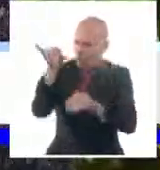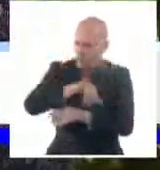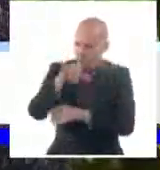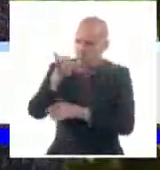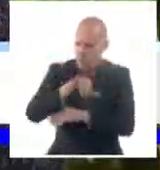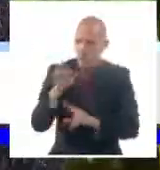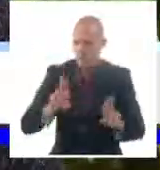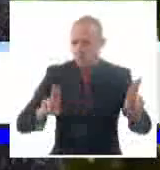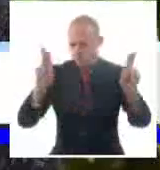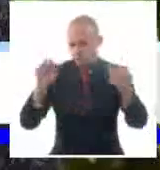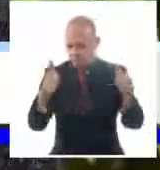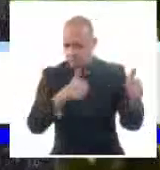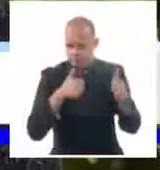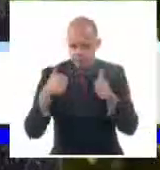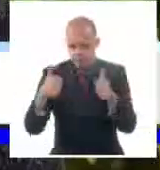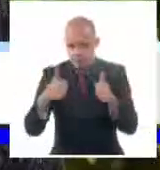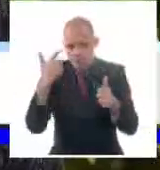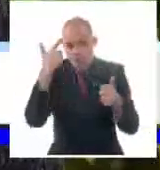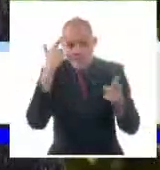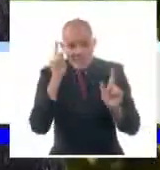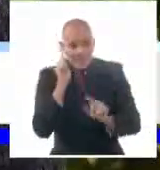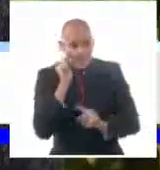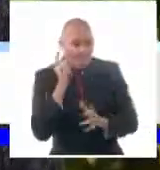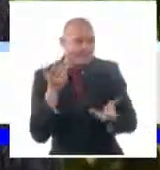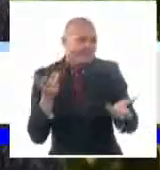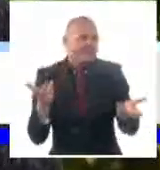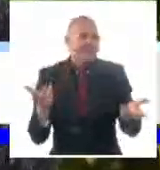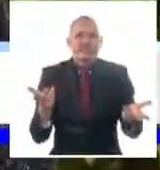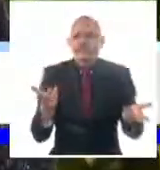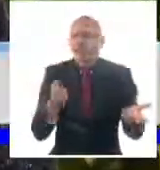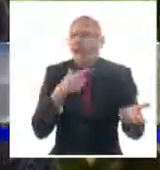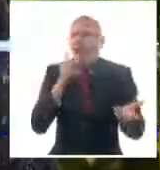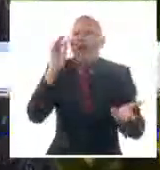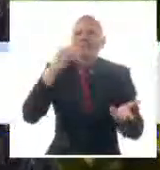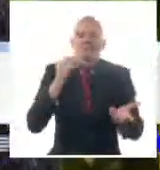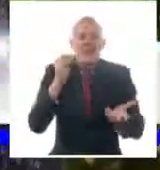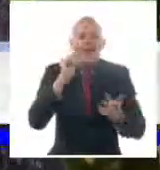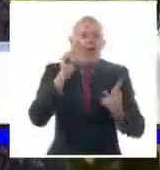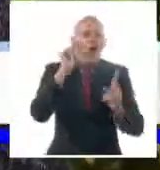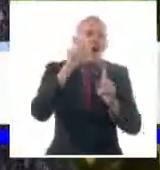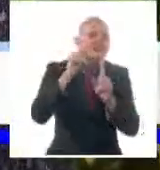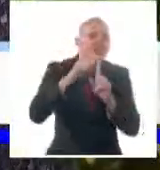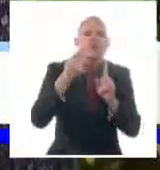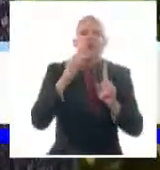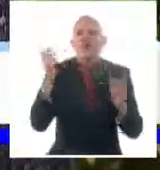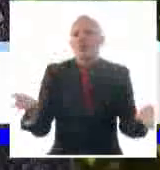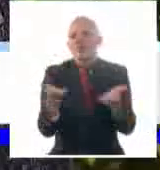que para poder cumplir, por ejemplo, con los objetivos del desarrollo